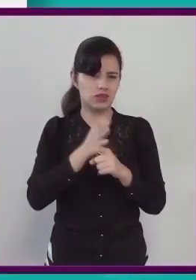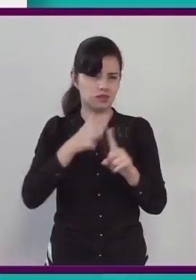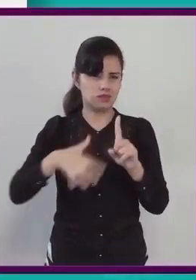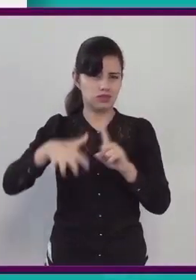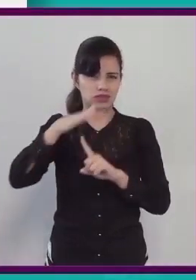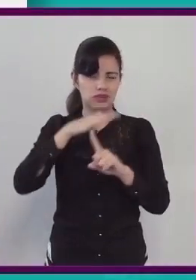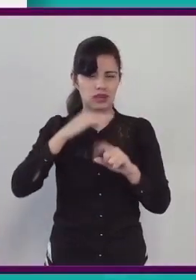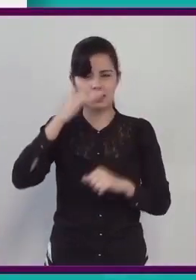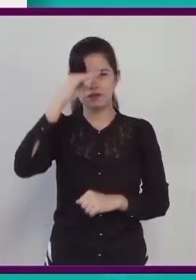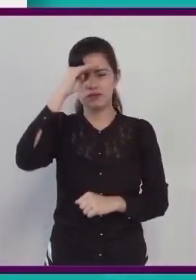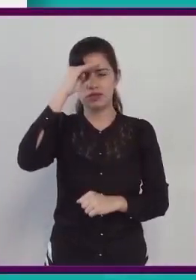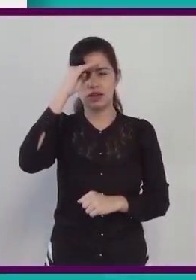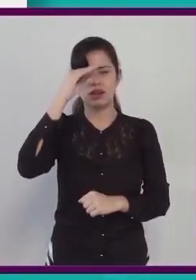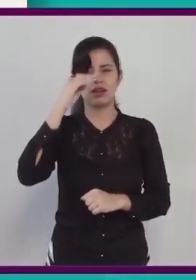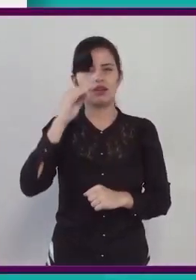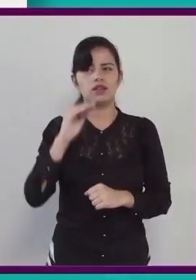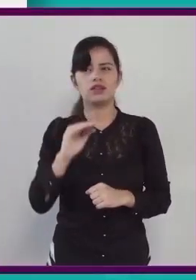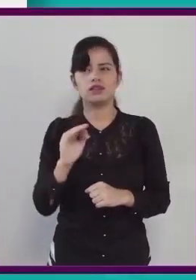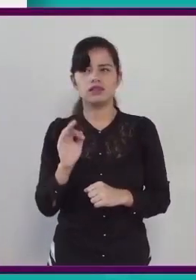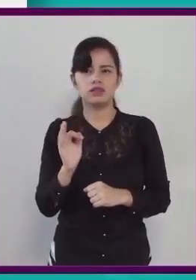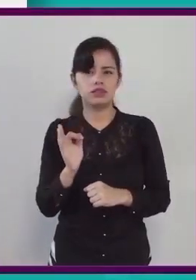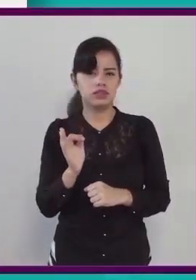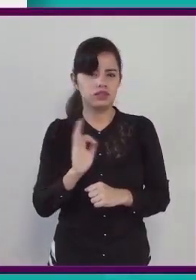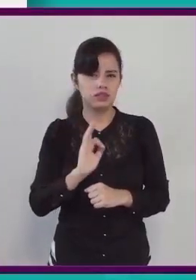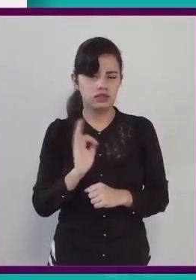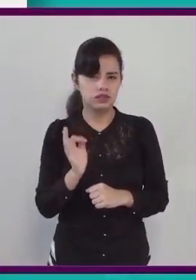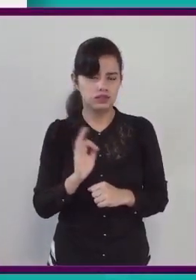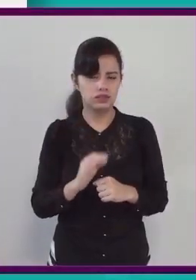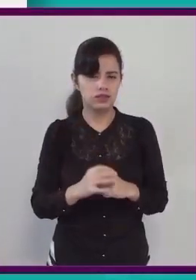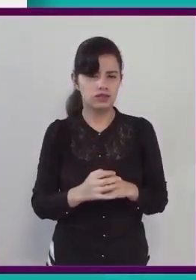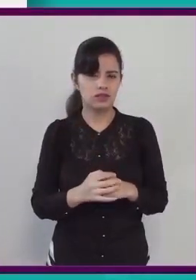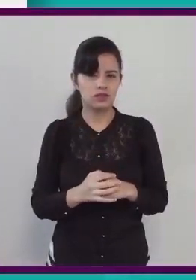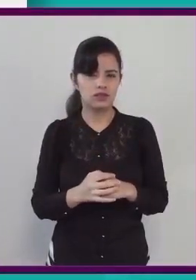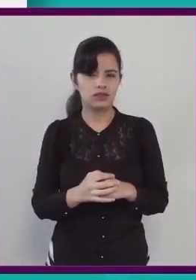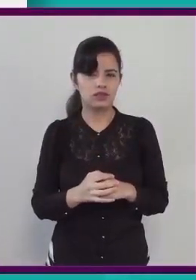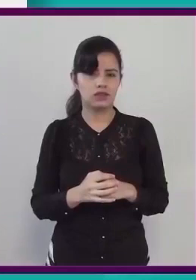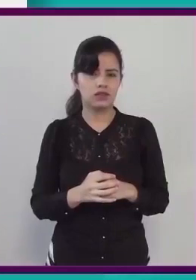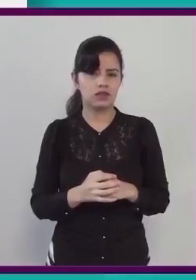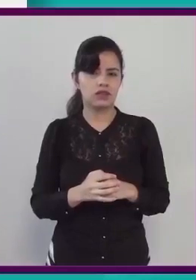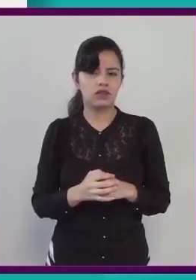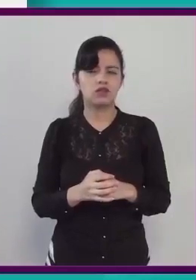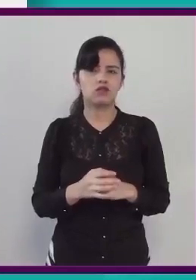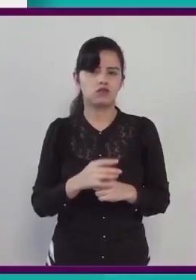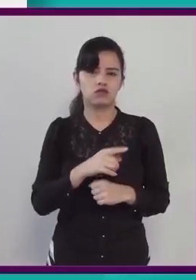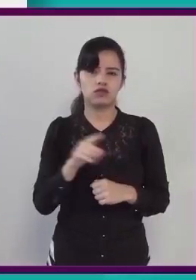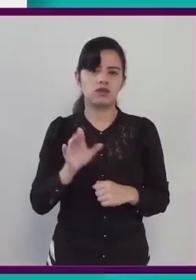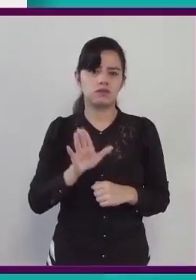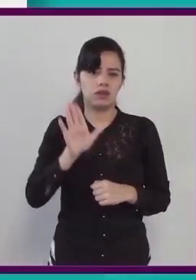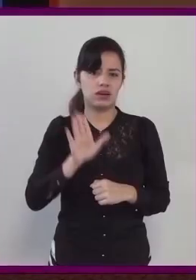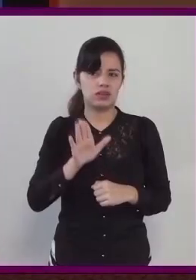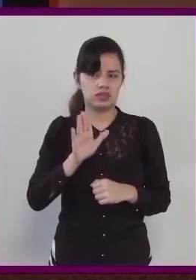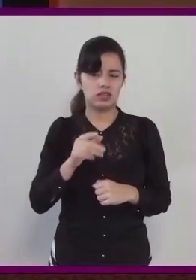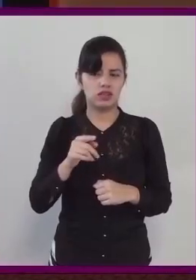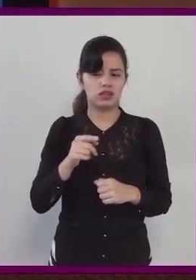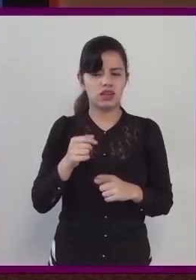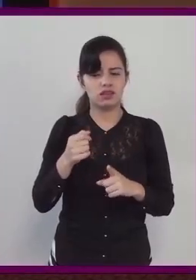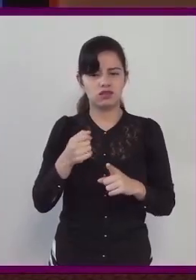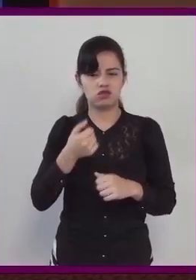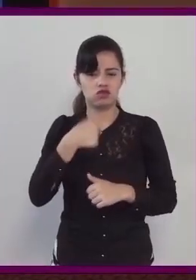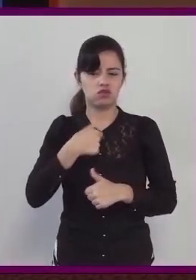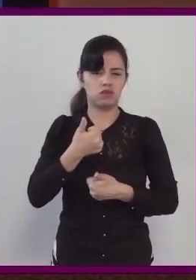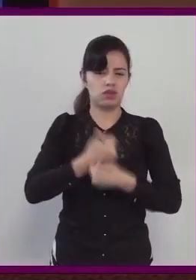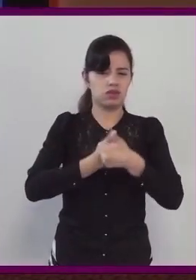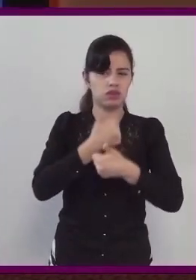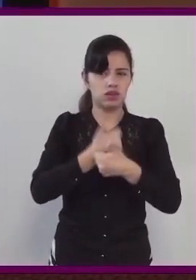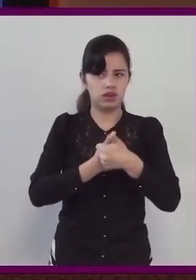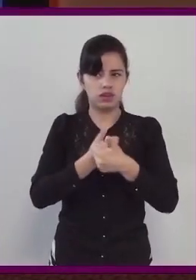creo que como que las versiones de este proyecto ideológico que estamos viviendo, ¿no? Son